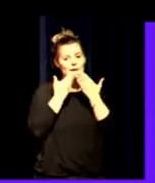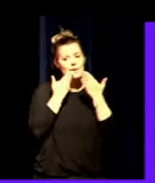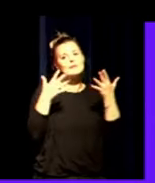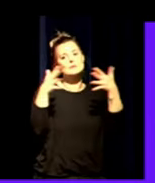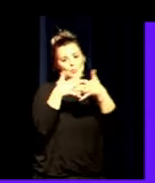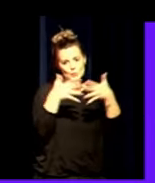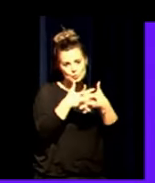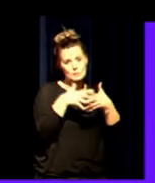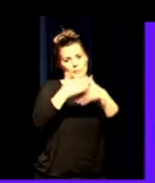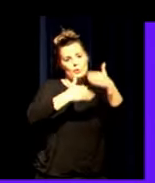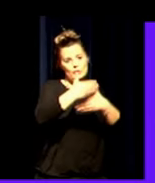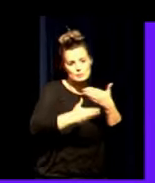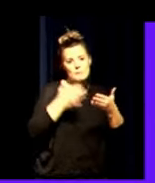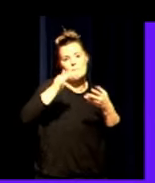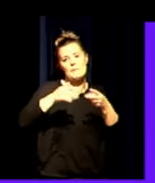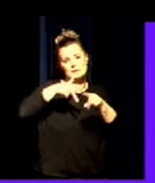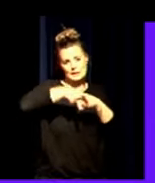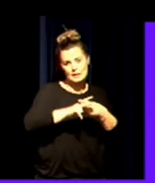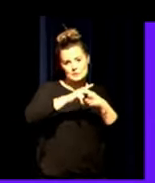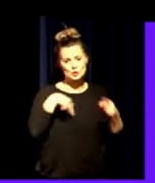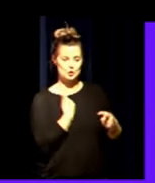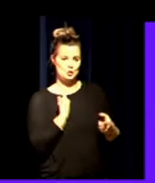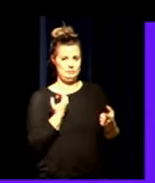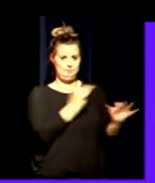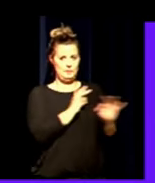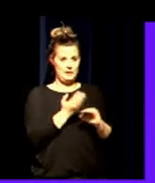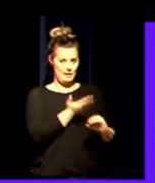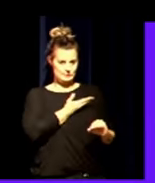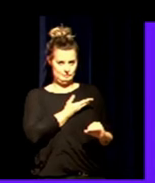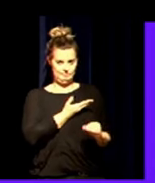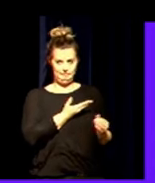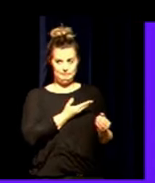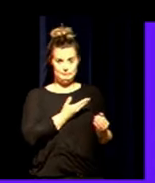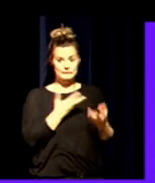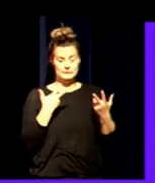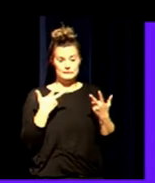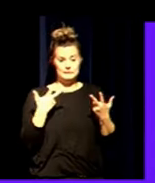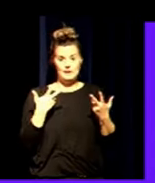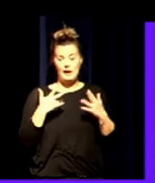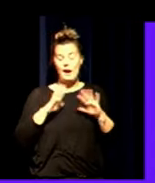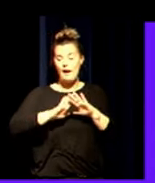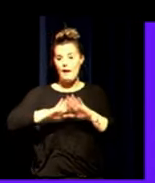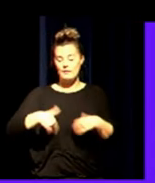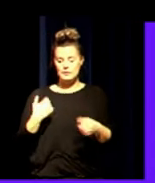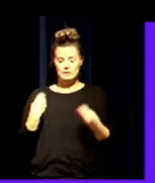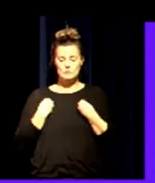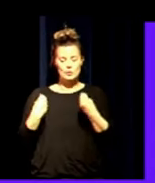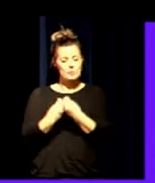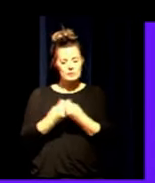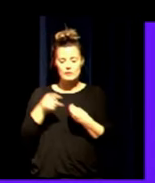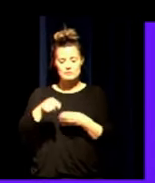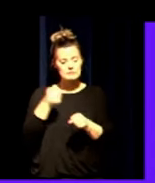los procesos y con las herramientas que pongamos en marcha. Por lo tanto, trabajar convivencia, y la convivencia tiene que ver con